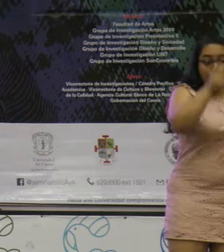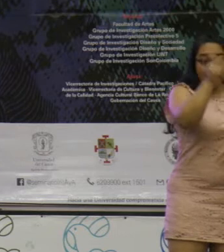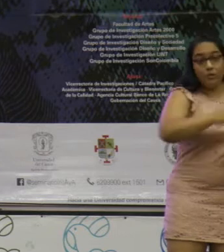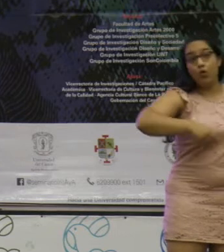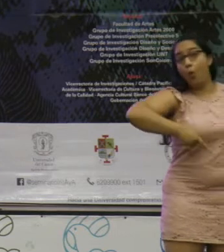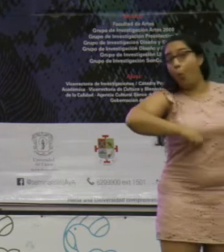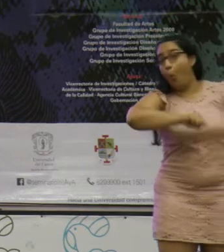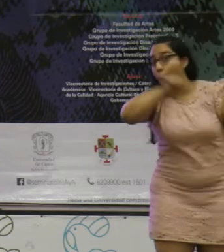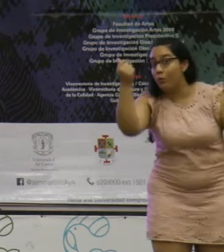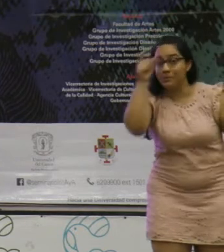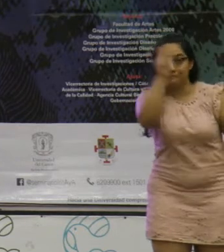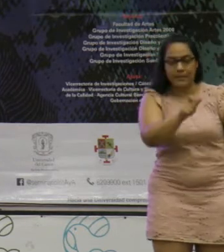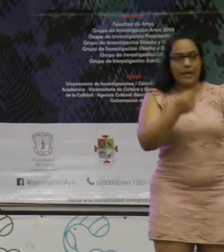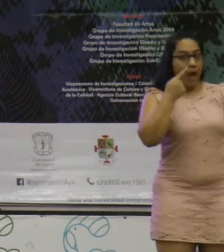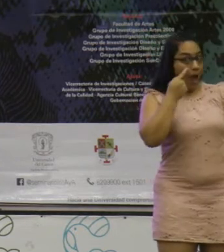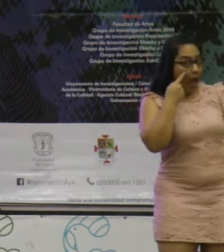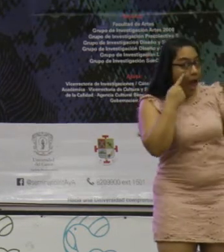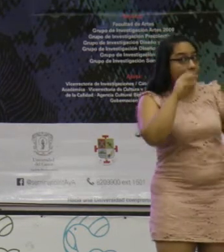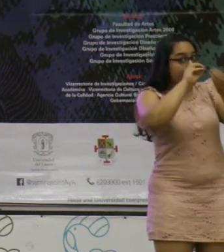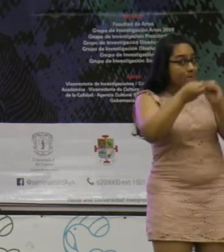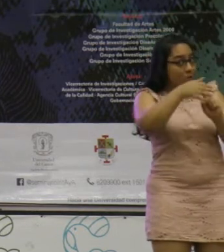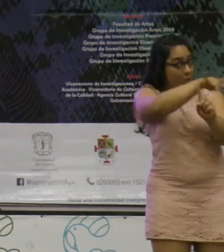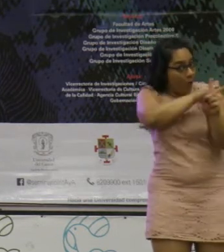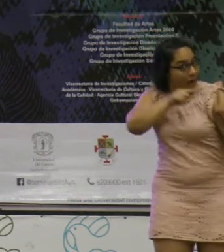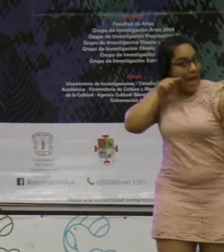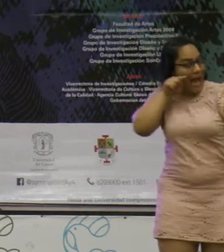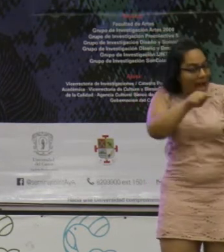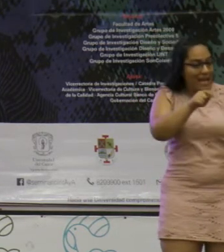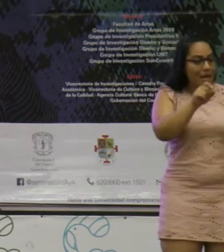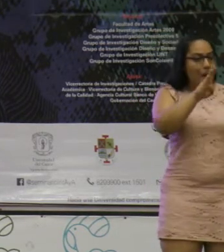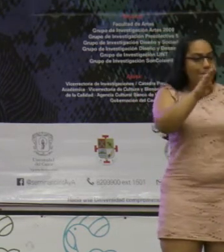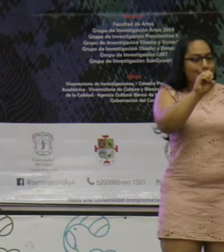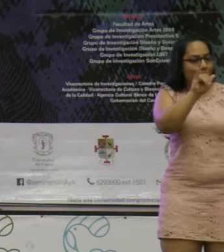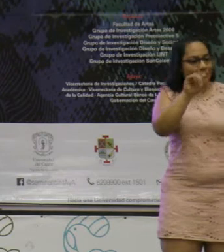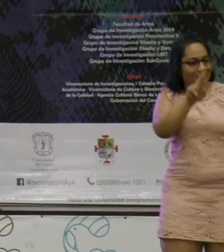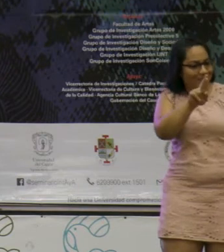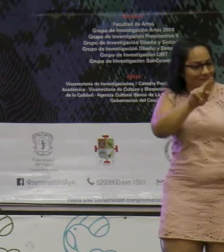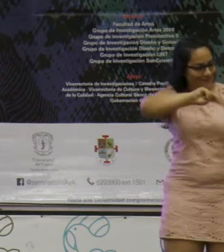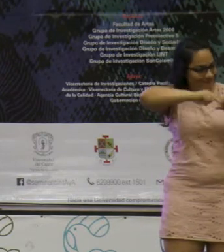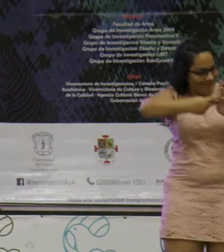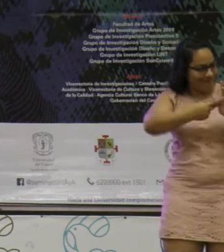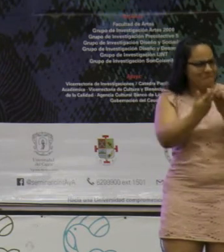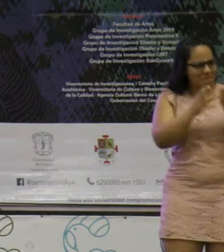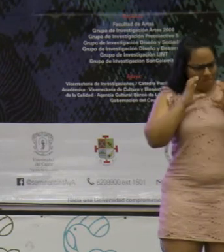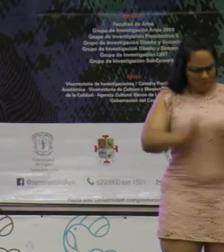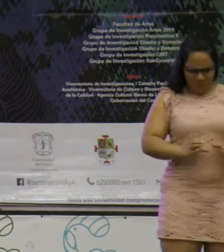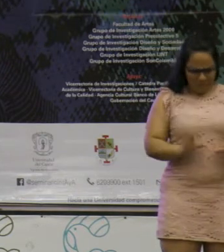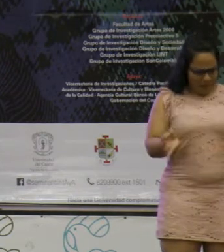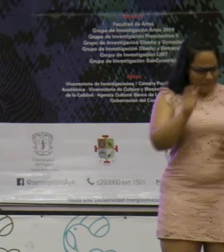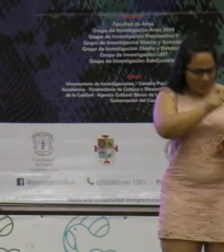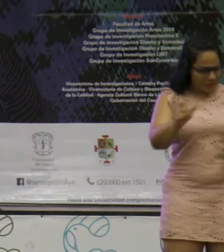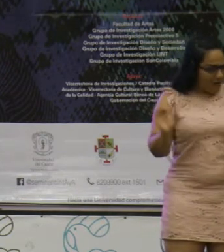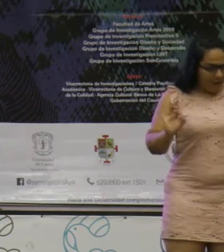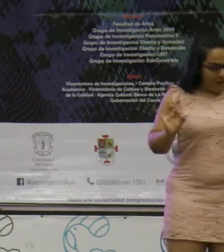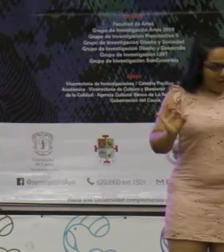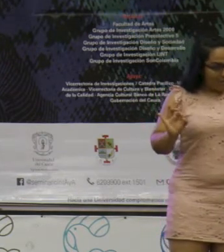está diciendo, va a ver las cosas de esta forma. Hay un voyeur ahí. En la ilustración el cuerpo del ilustrador no aparece. Creo